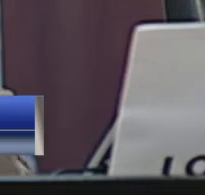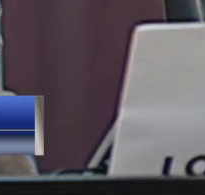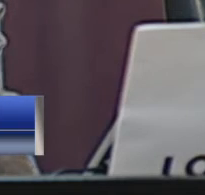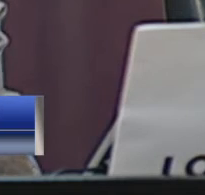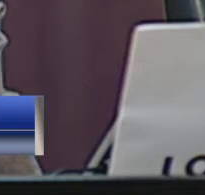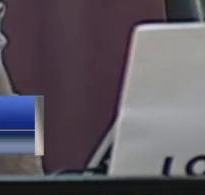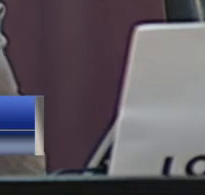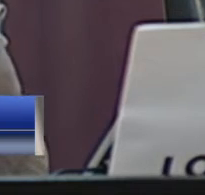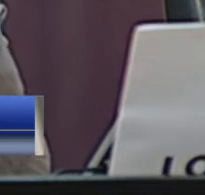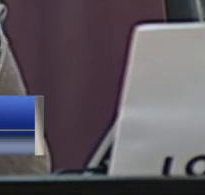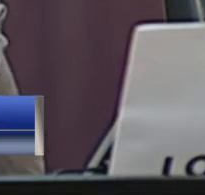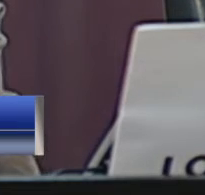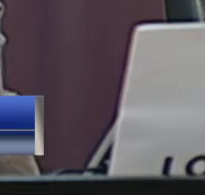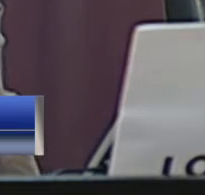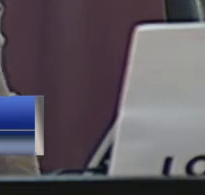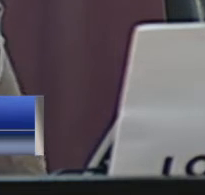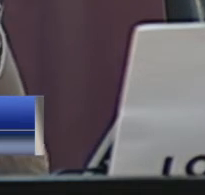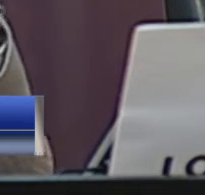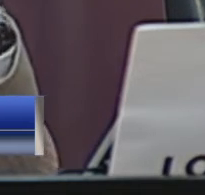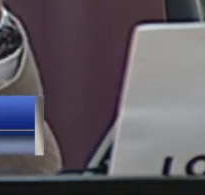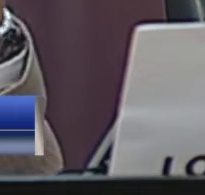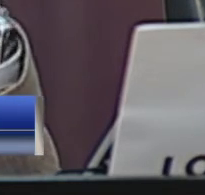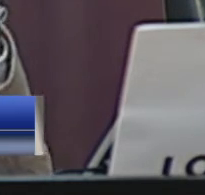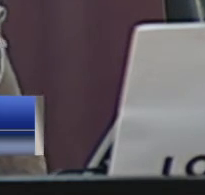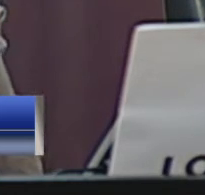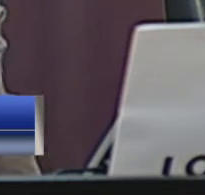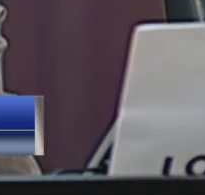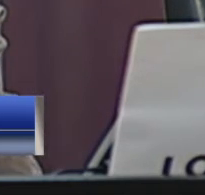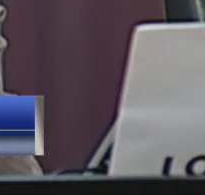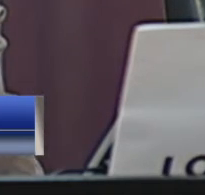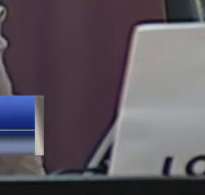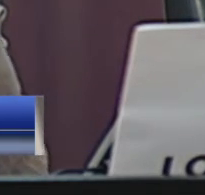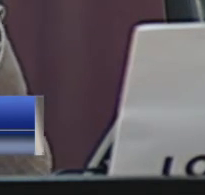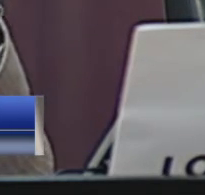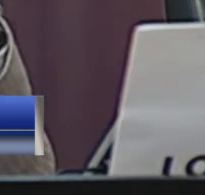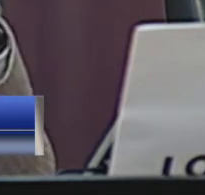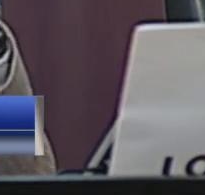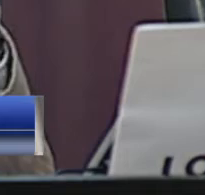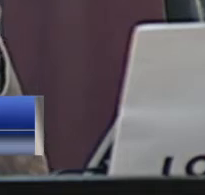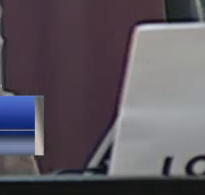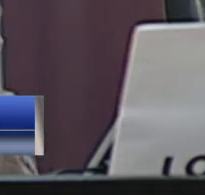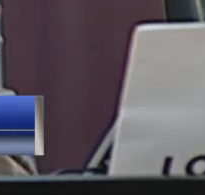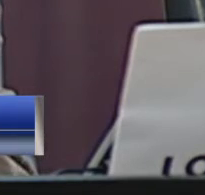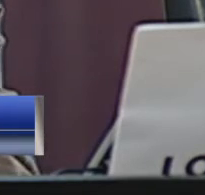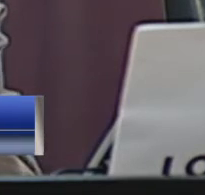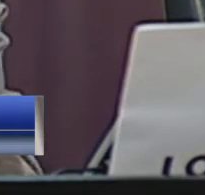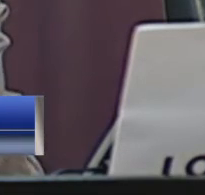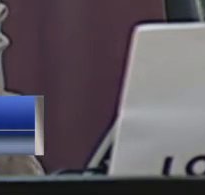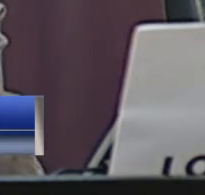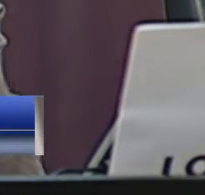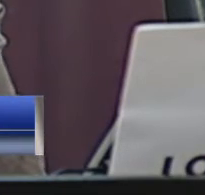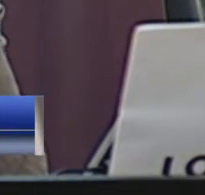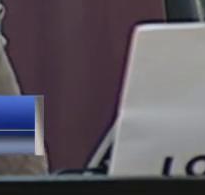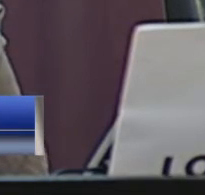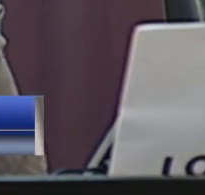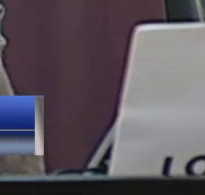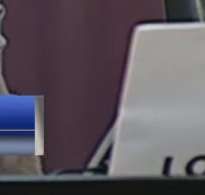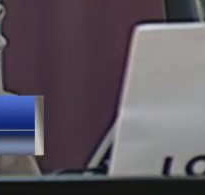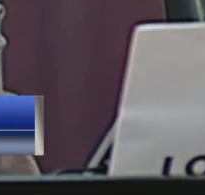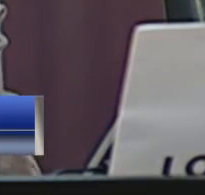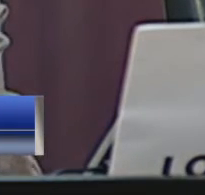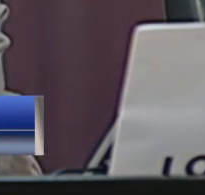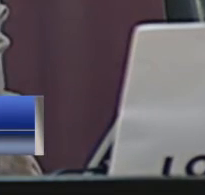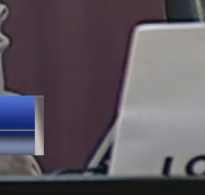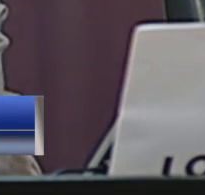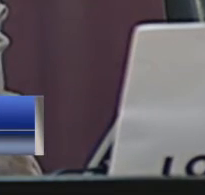aprobada. Una ley que ha sido consultada con los diferentes actores como son las federaciones, asociaciones